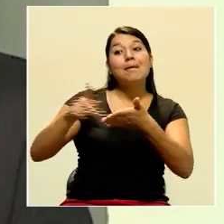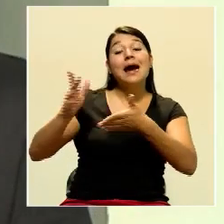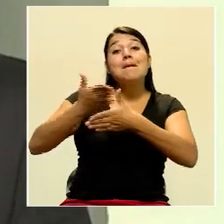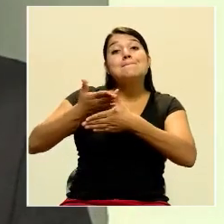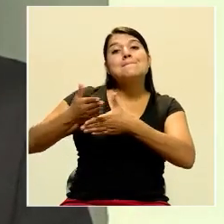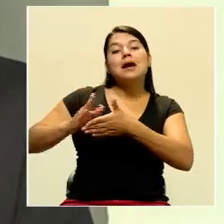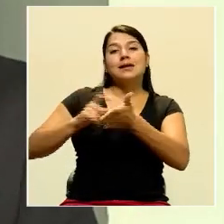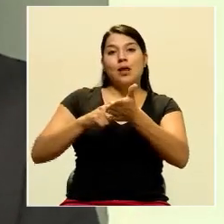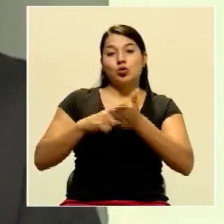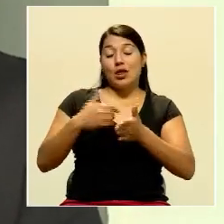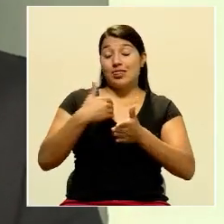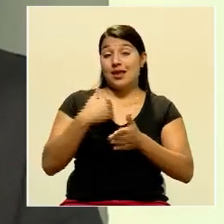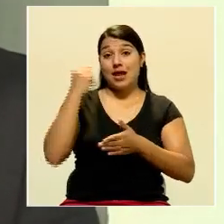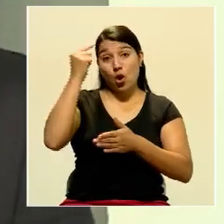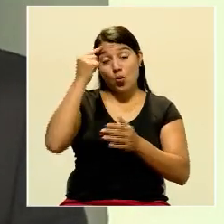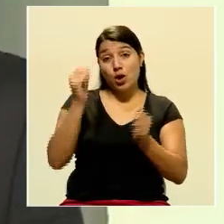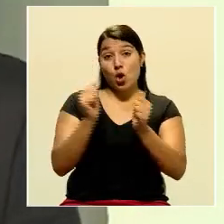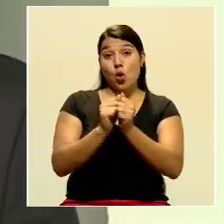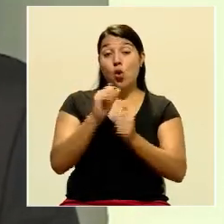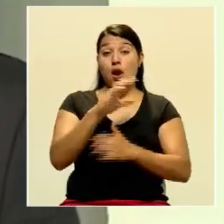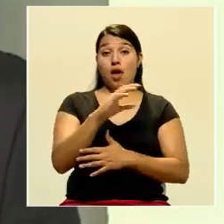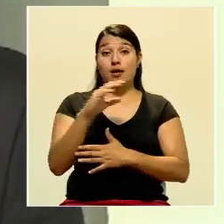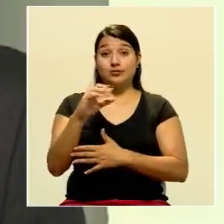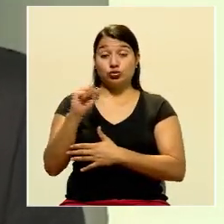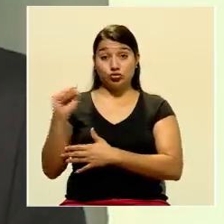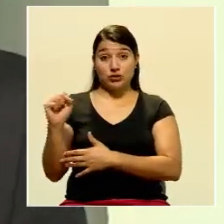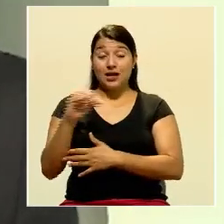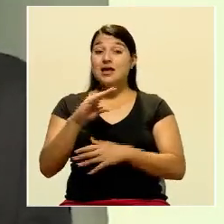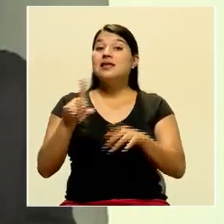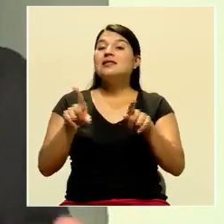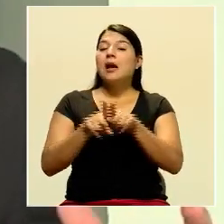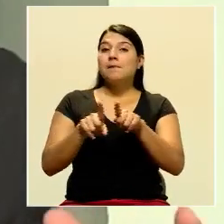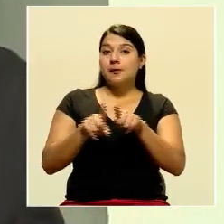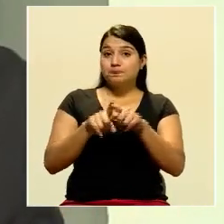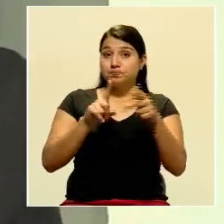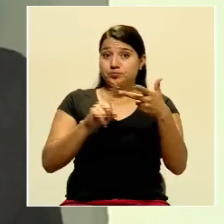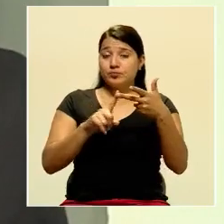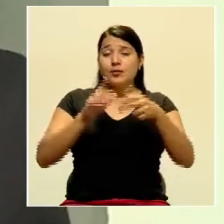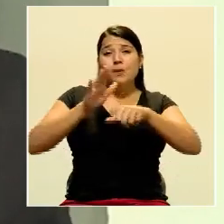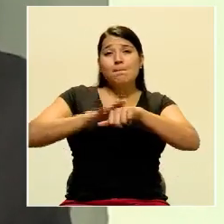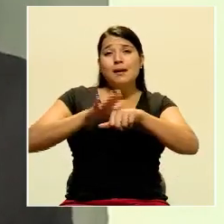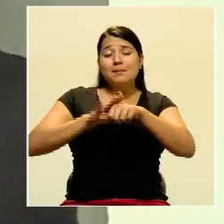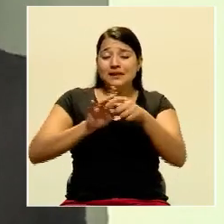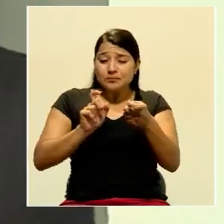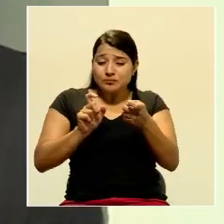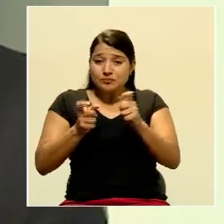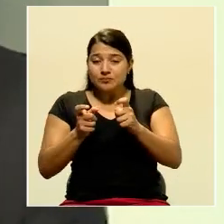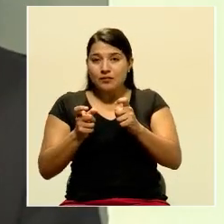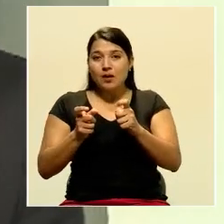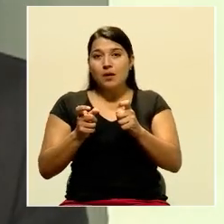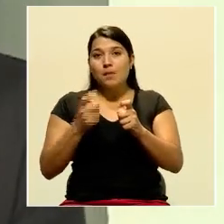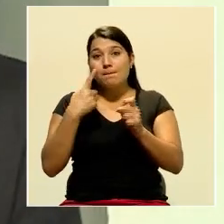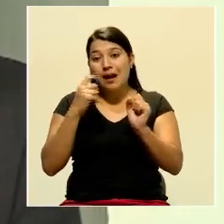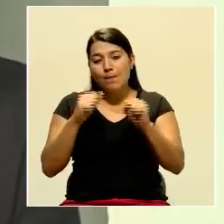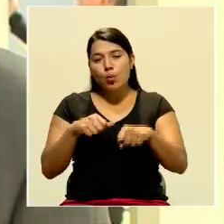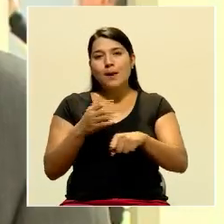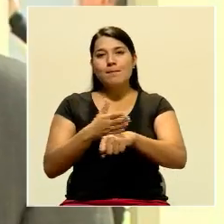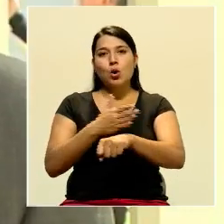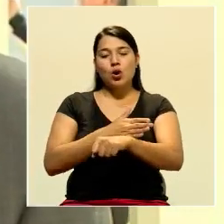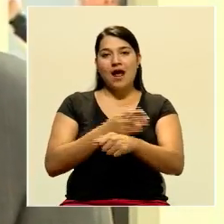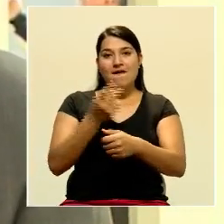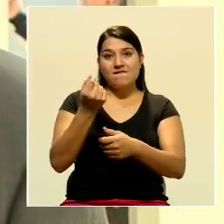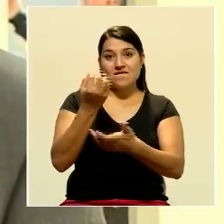con el Fondo Monetario Internacional que va a permitirnos finalmente un ajuste estructural que nos permita un saneamiento de las finanzas